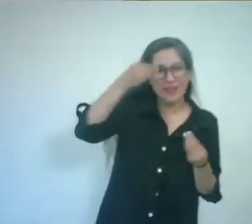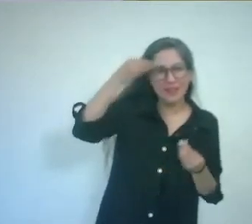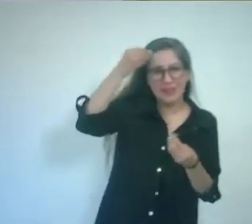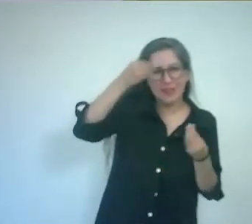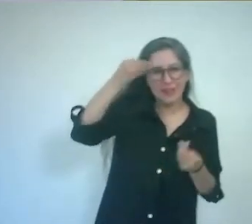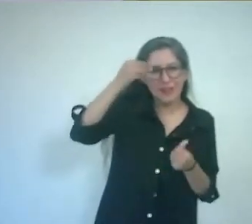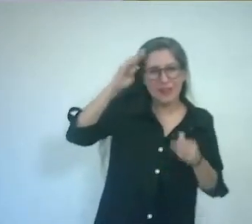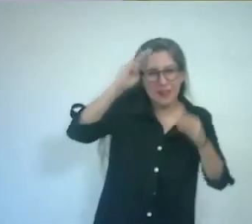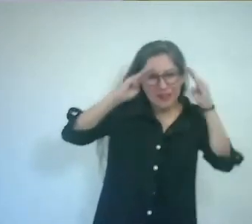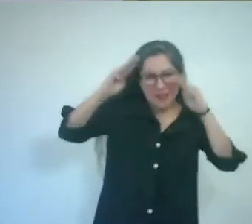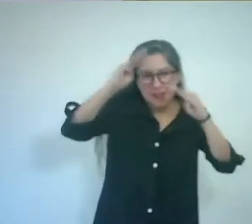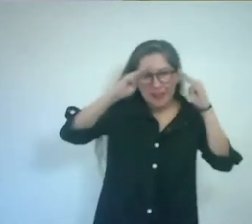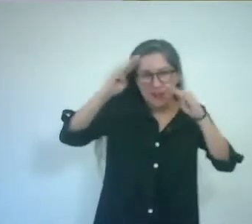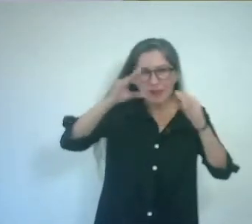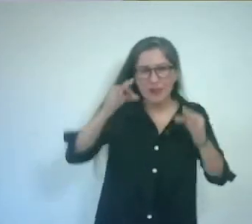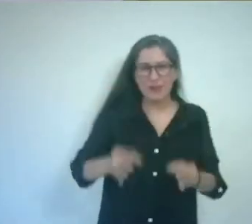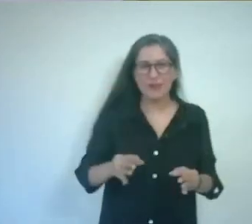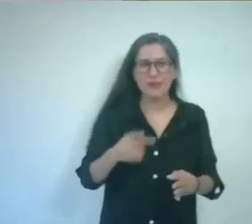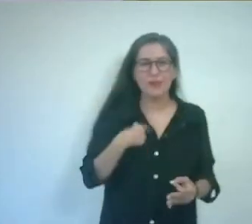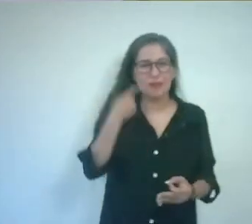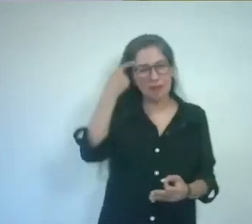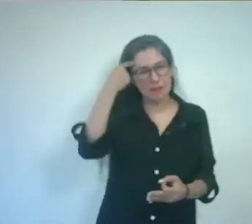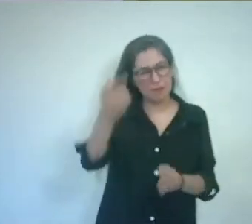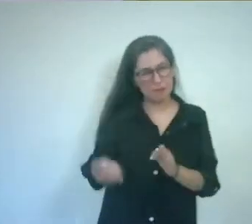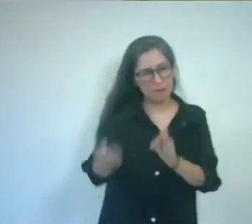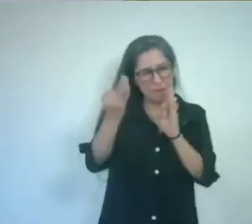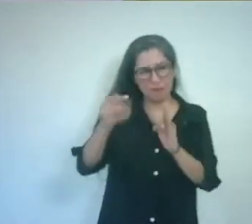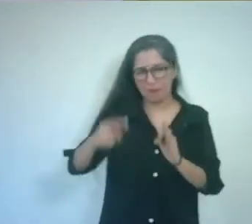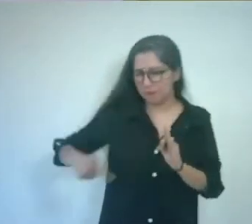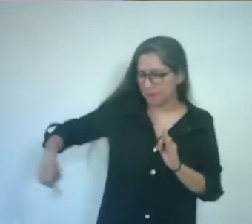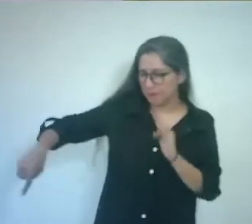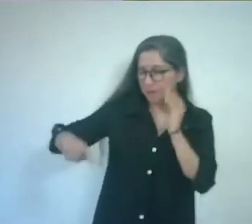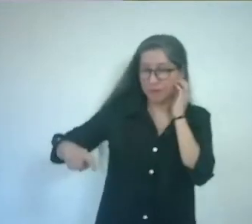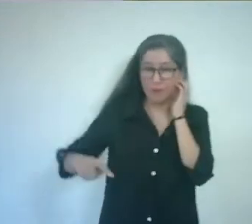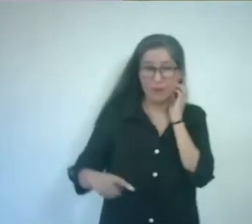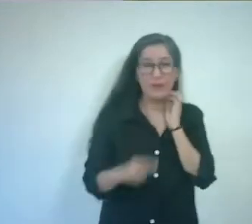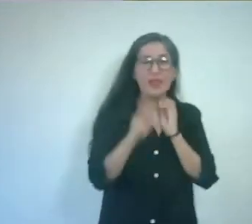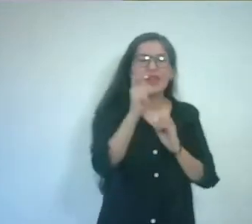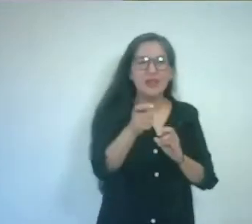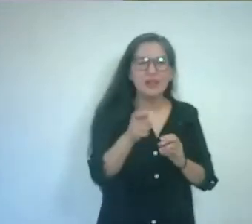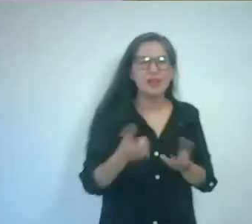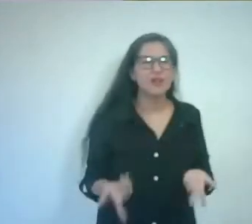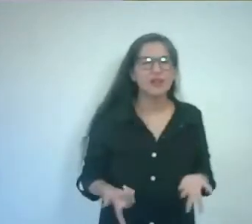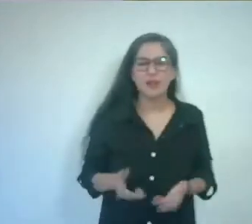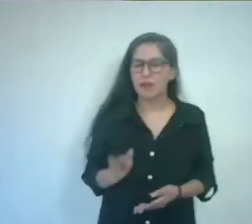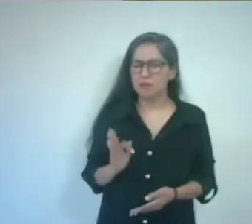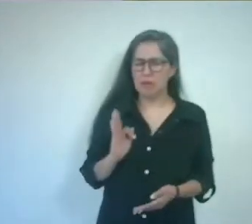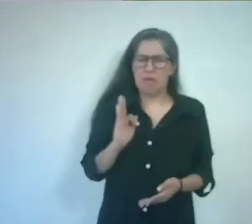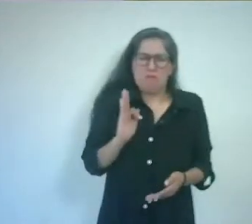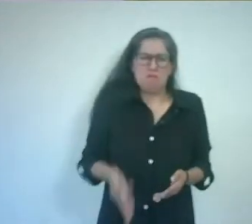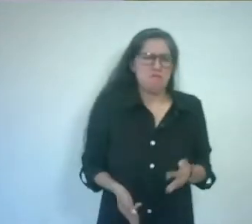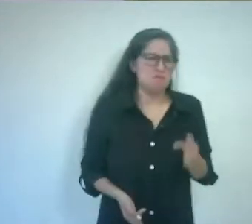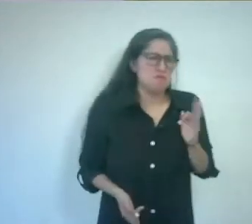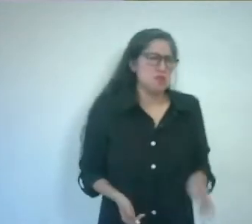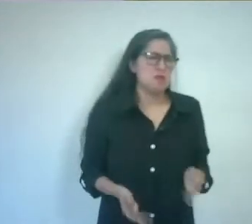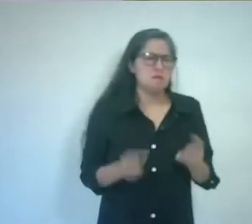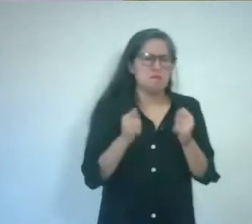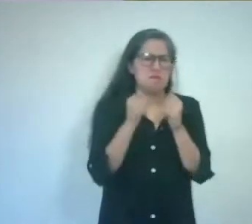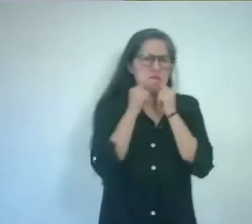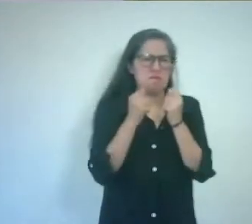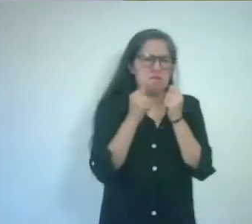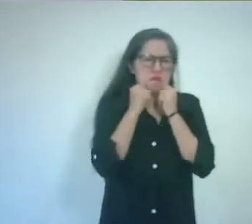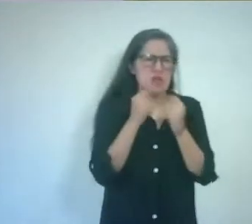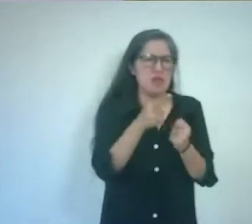de sensatez ciudadana frente a los mismos. Ello no significa aceptar estoicamente cualquier resultado obtenido por